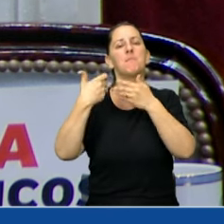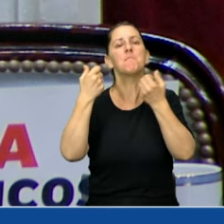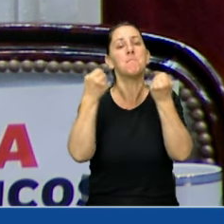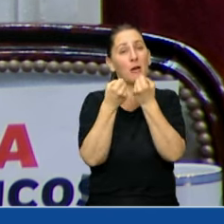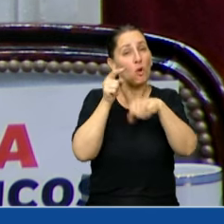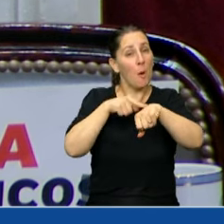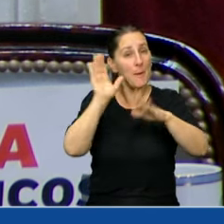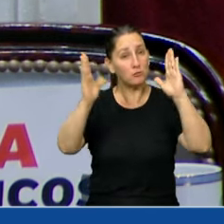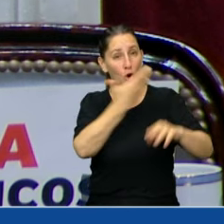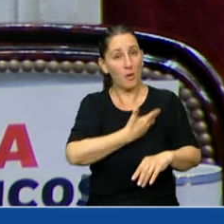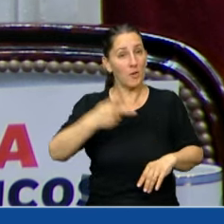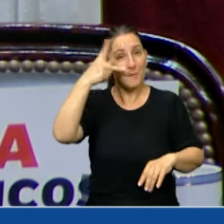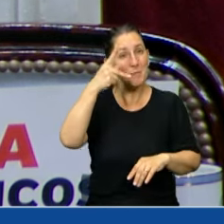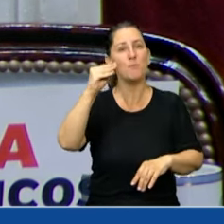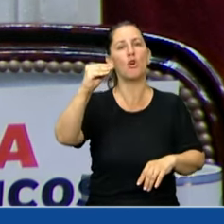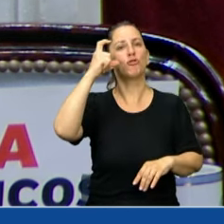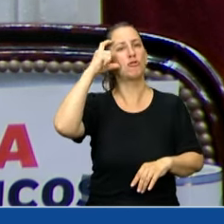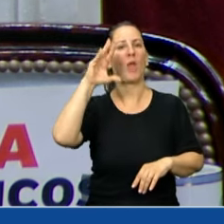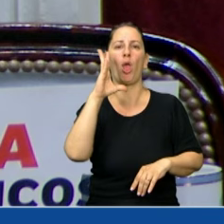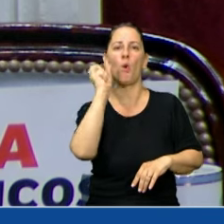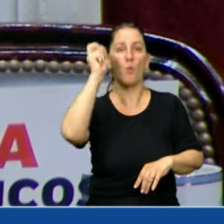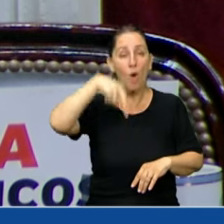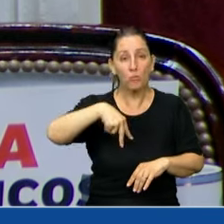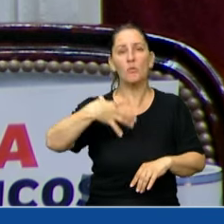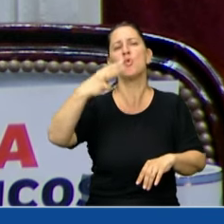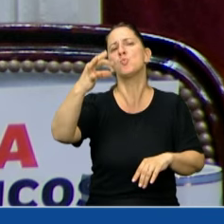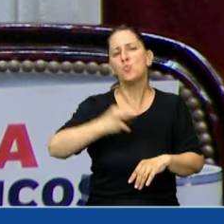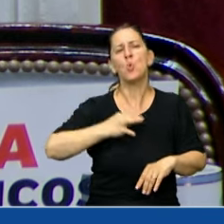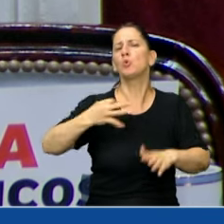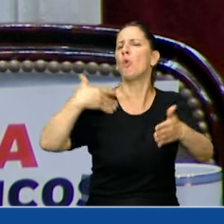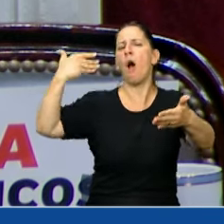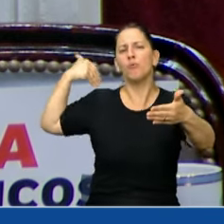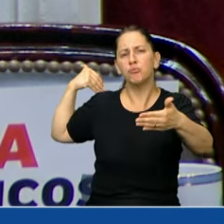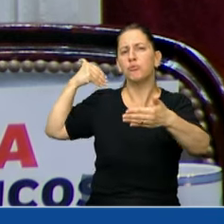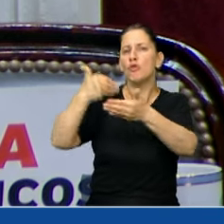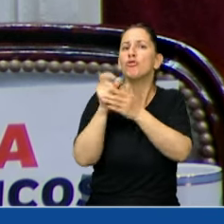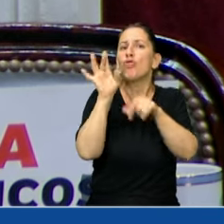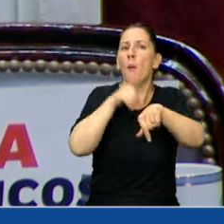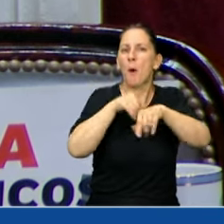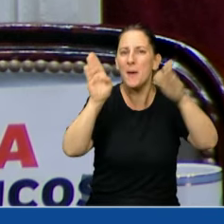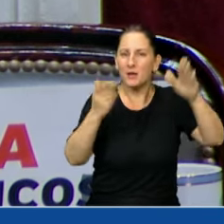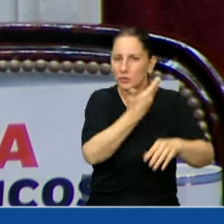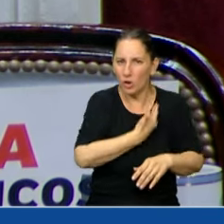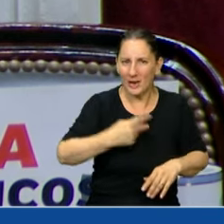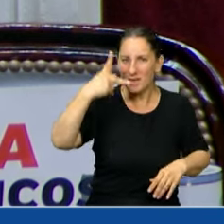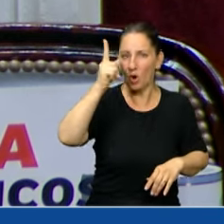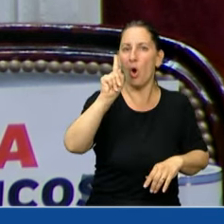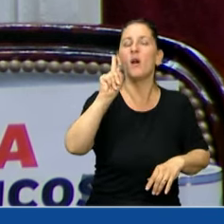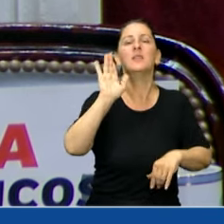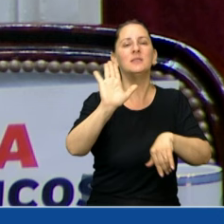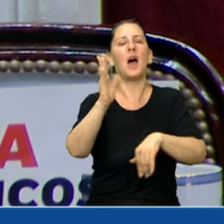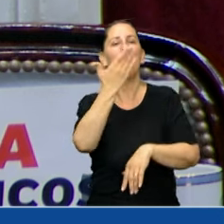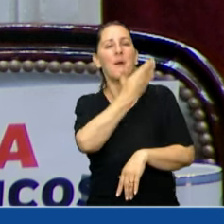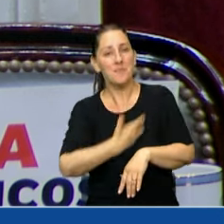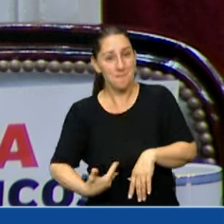el cristianismo se hizo con chebron que durante muchísimo tiempo no solo bajo el quismo sino también bajo el gobierno